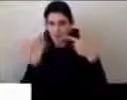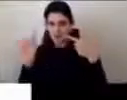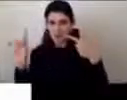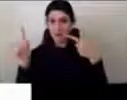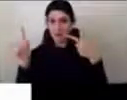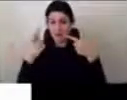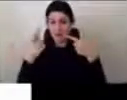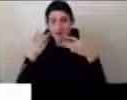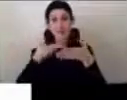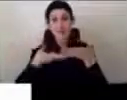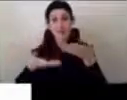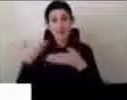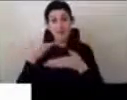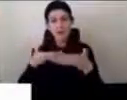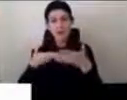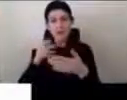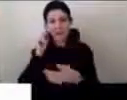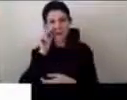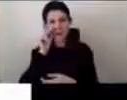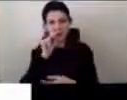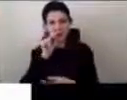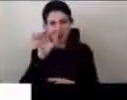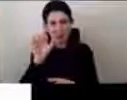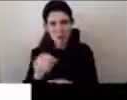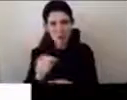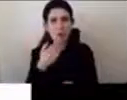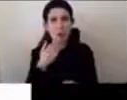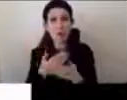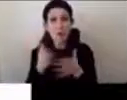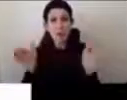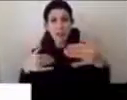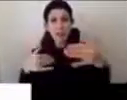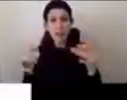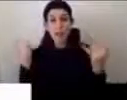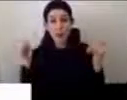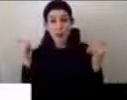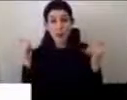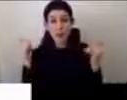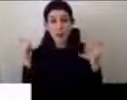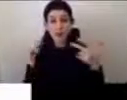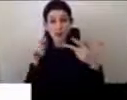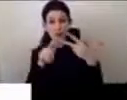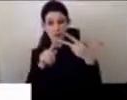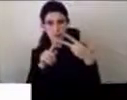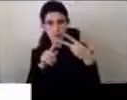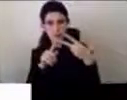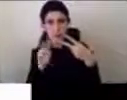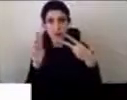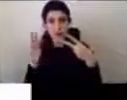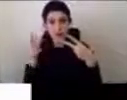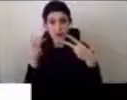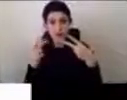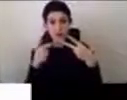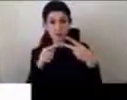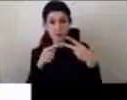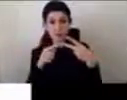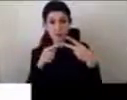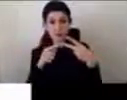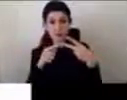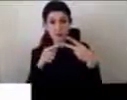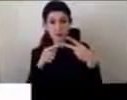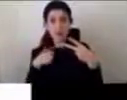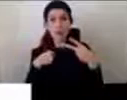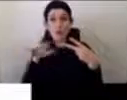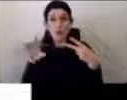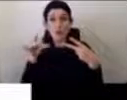compartiré en qué fijarse al momento de encontrarse con una caja de juegos. La segunda recomendación es que he seleccionado cuatro